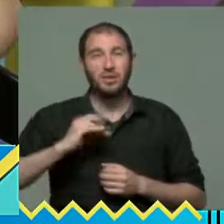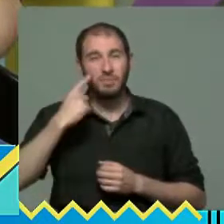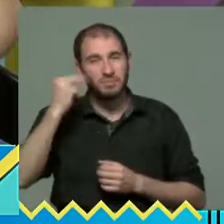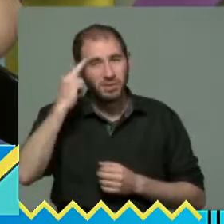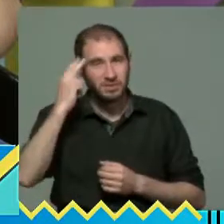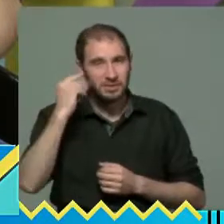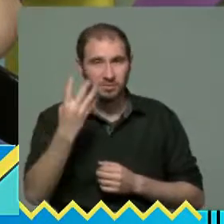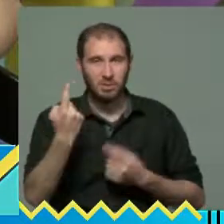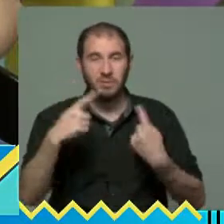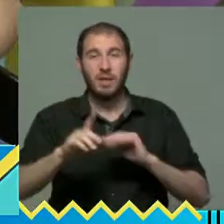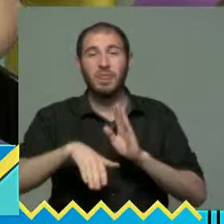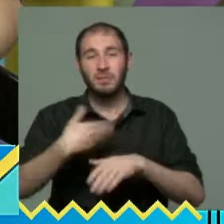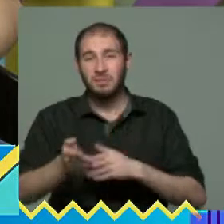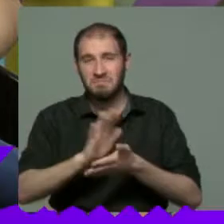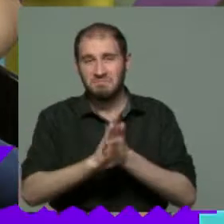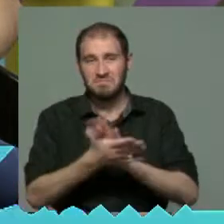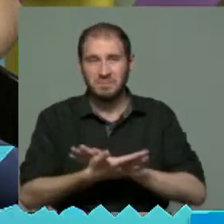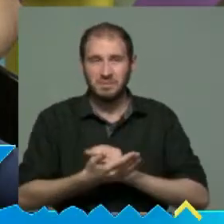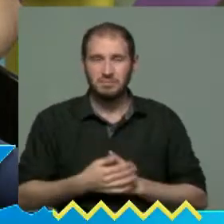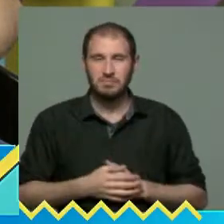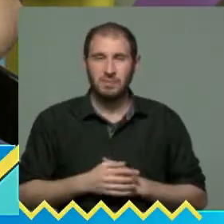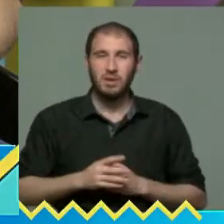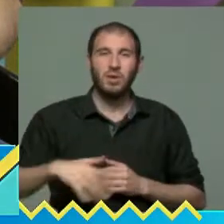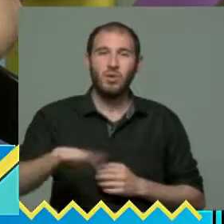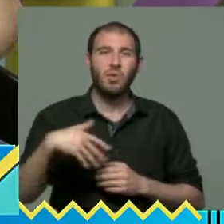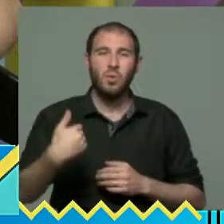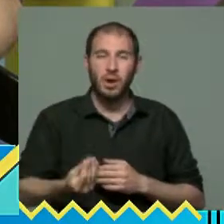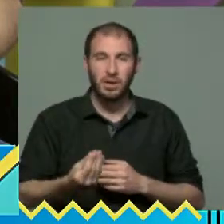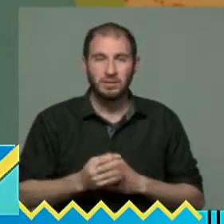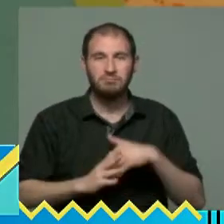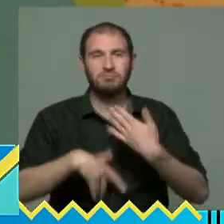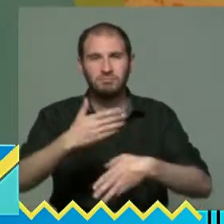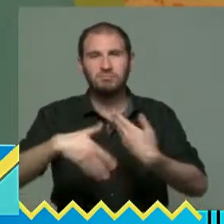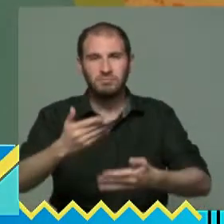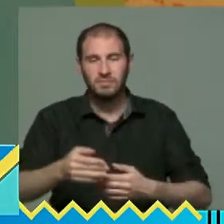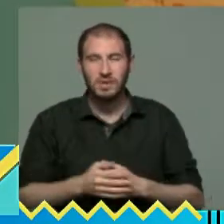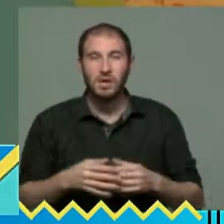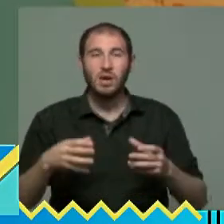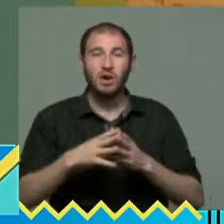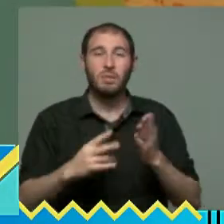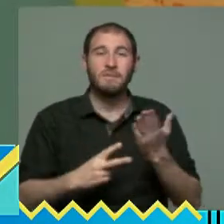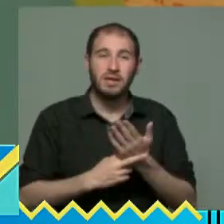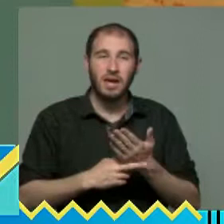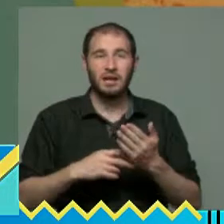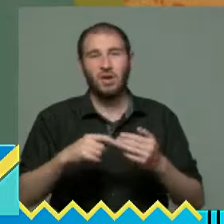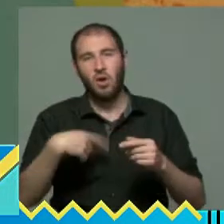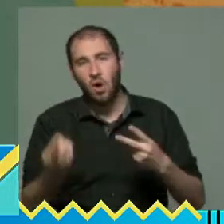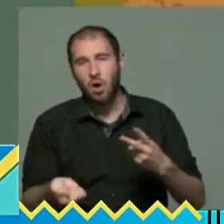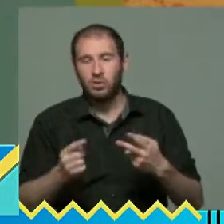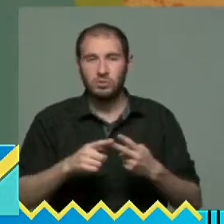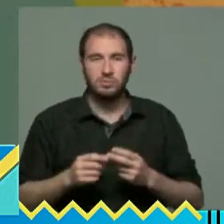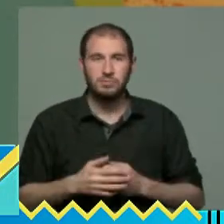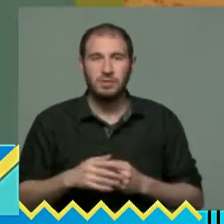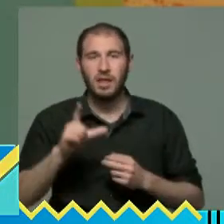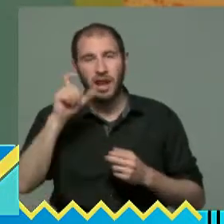pero después el espacio quedó vacío. Y ese espacio fue ocupado sucesivamente por el Partido Fiscal de Aldo Giordano, por